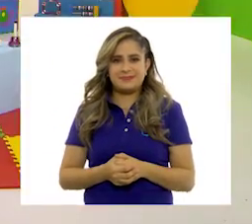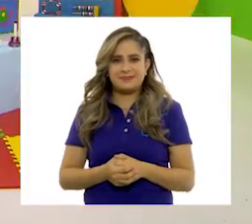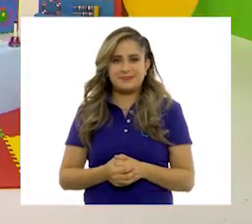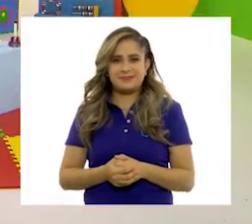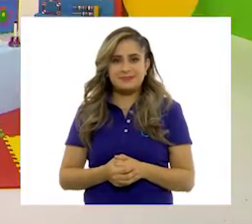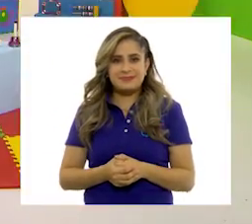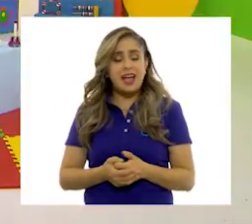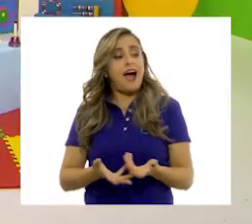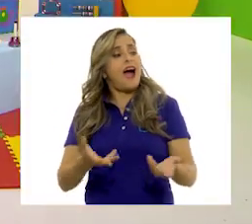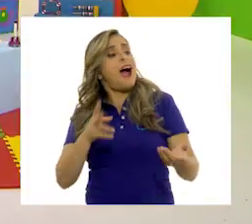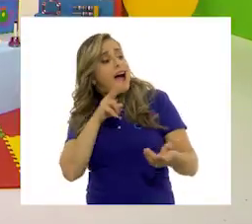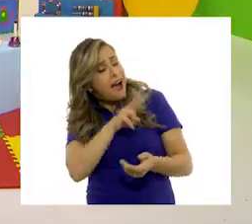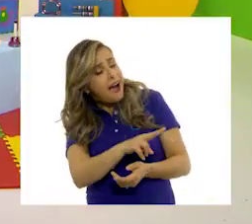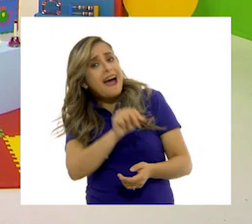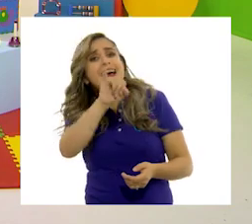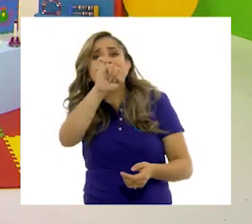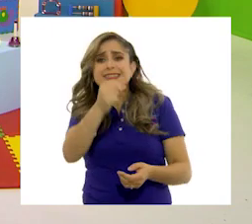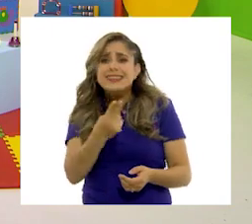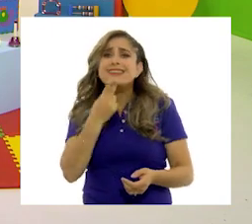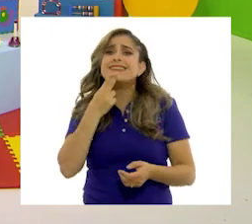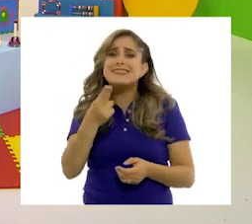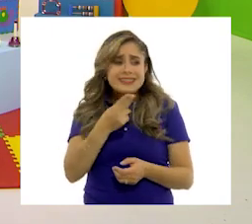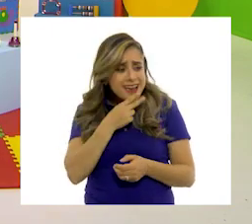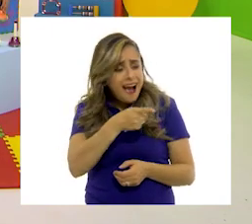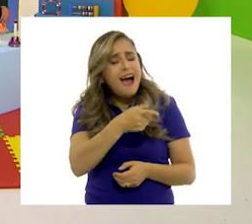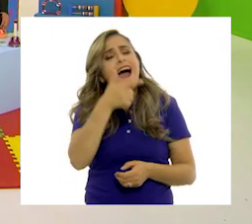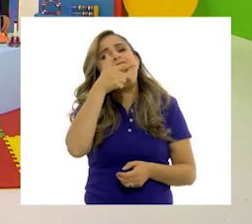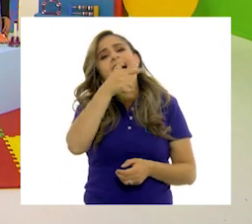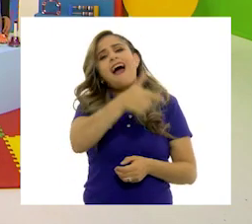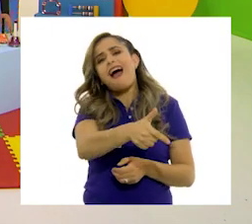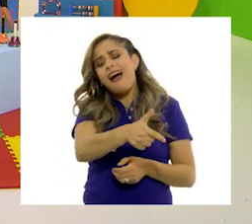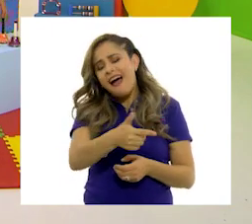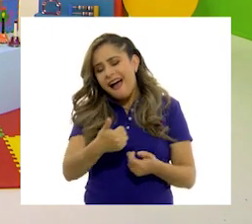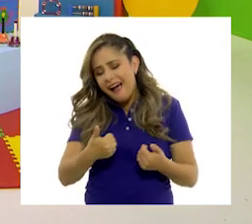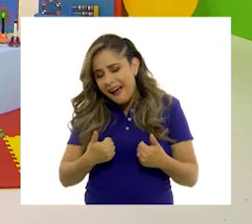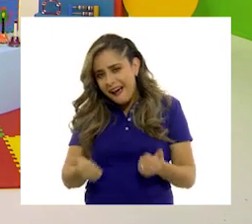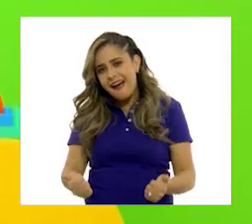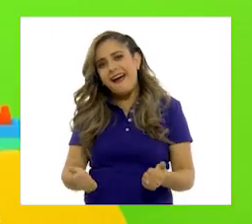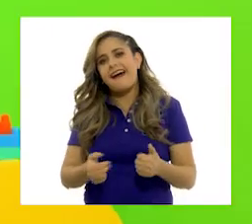¡Sí sirven! Claro.